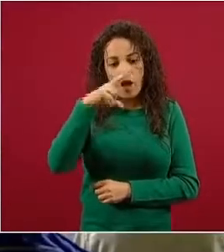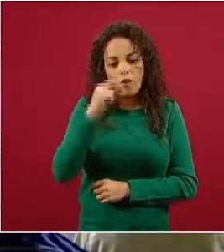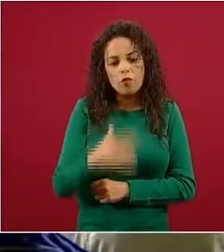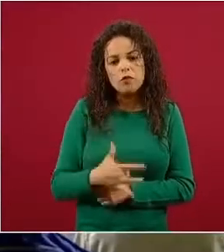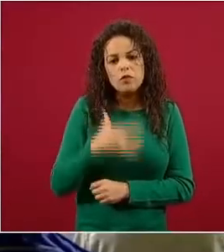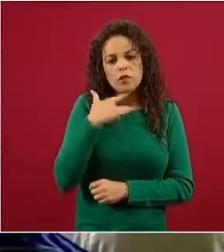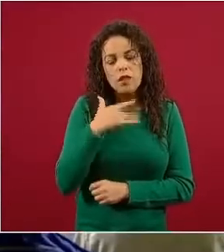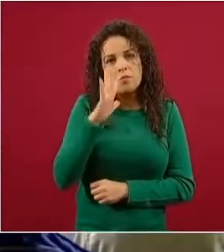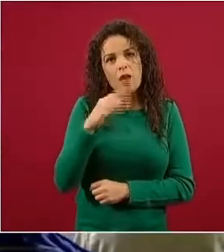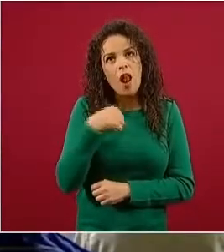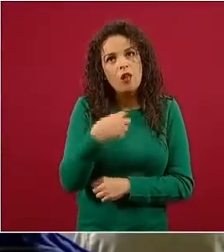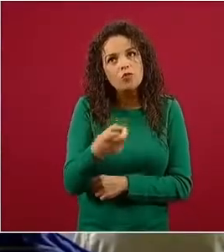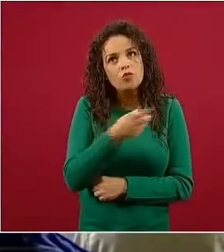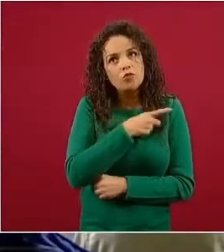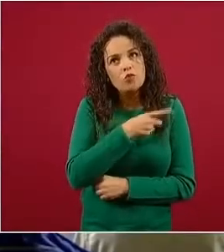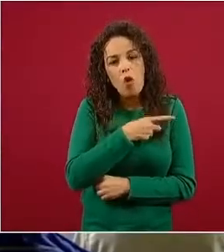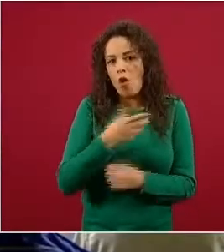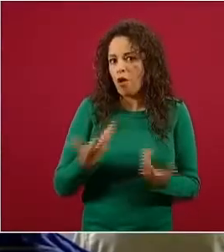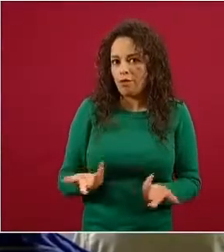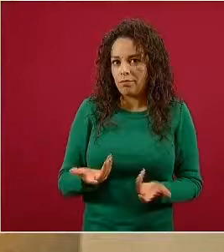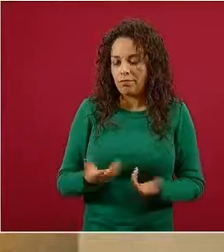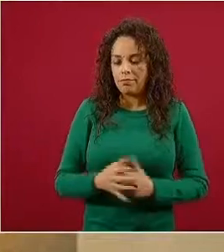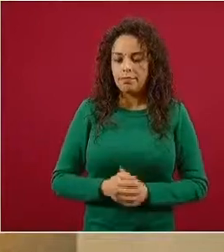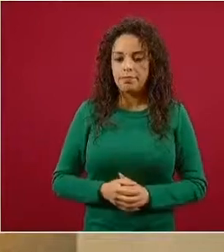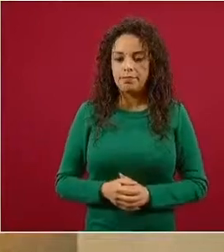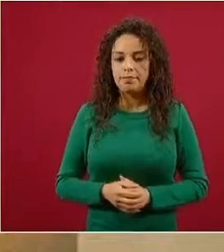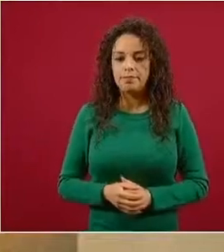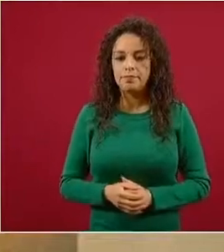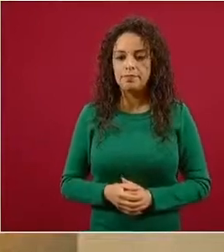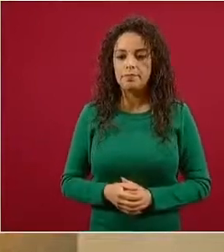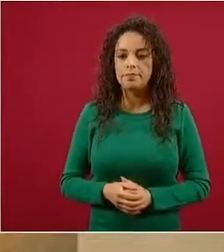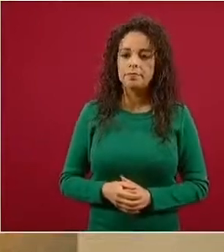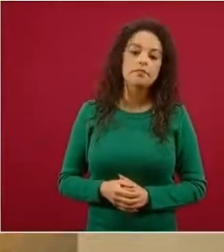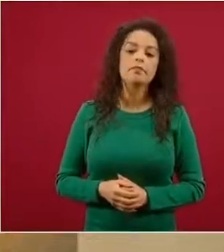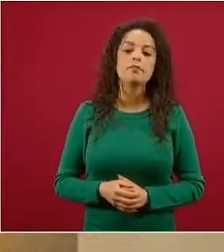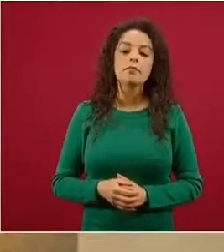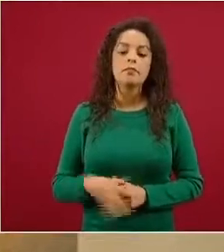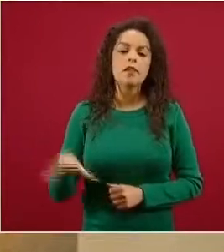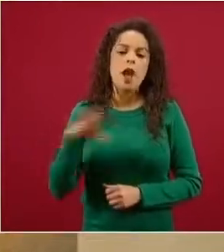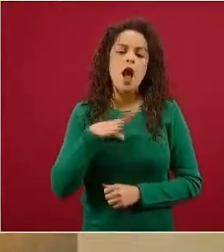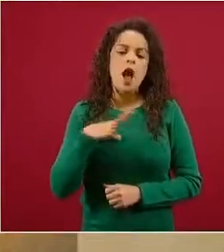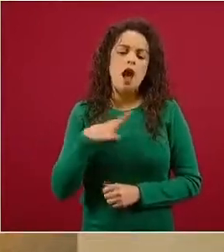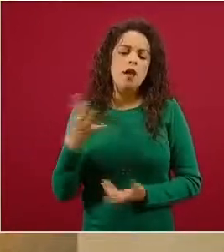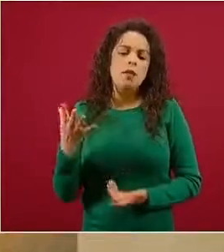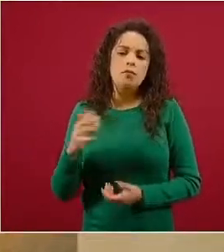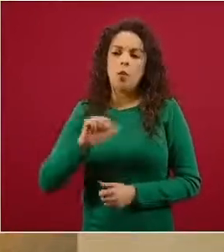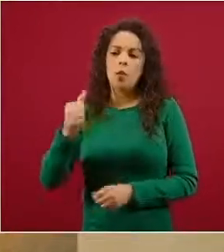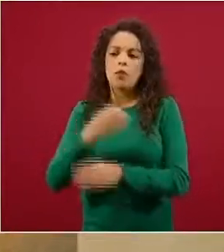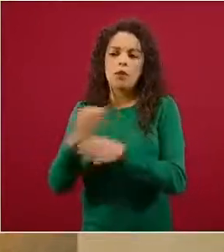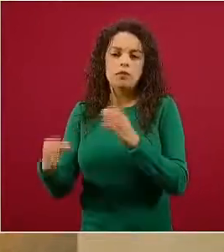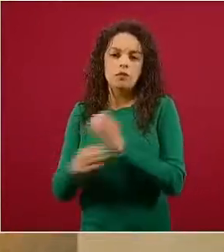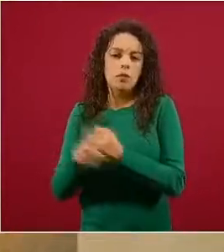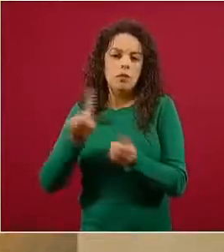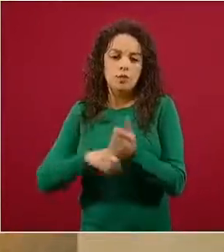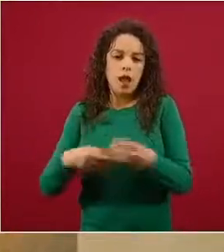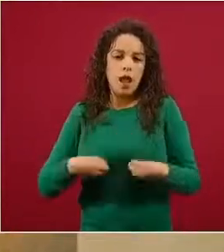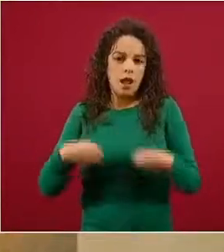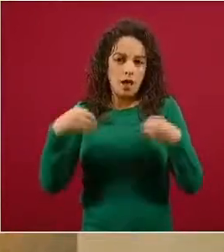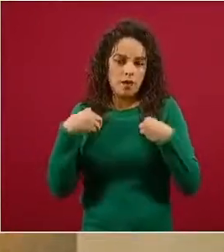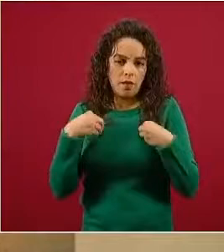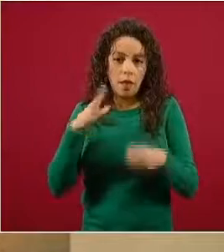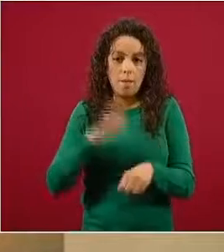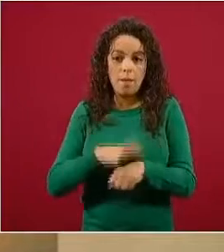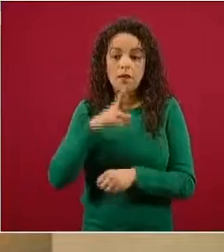puntos resolutivos que en ese momento realmente no aportan nada o no aportan mucho para el doliente. Entonces